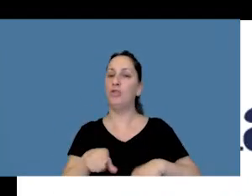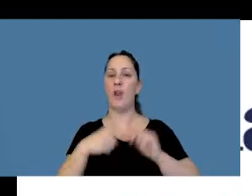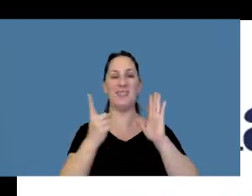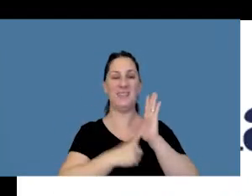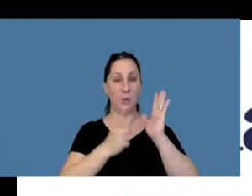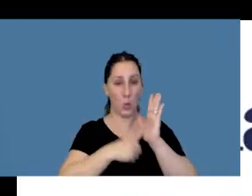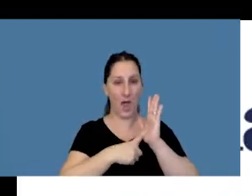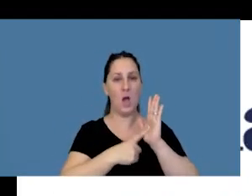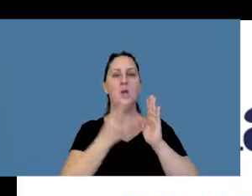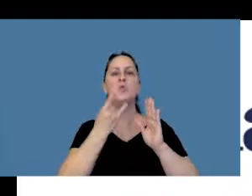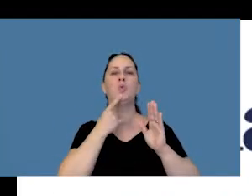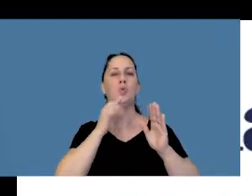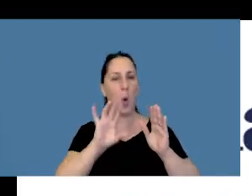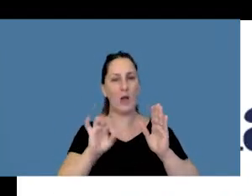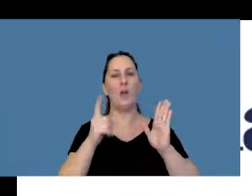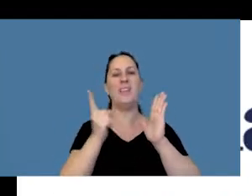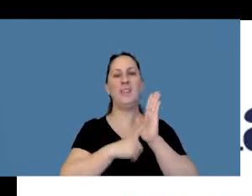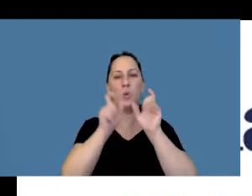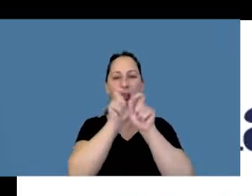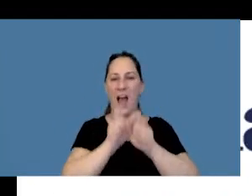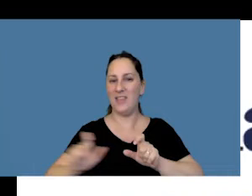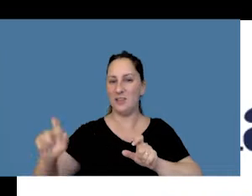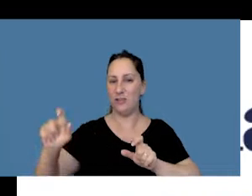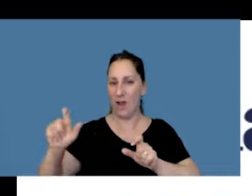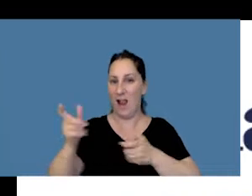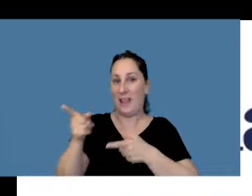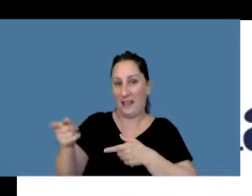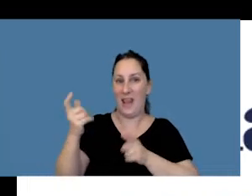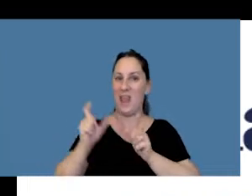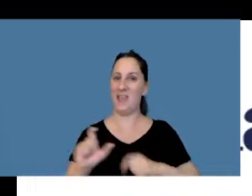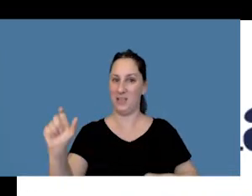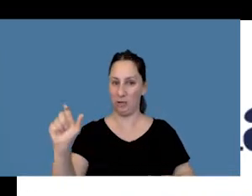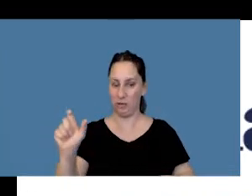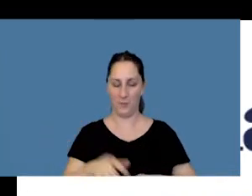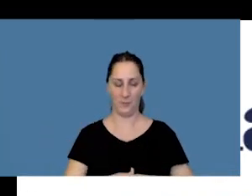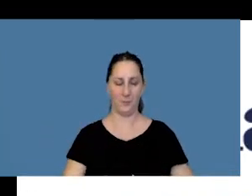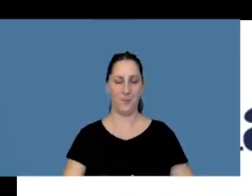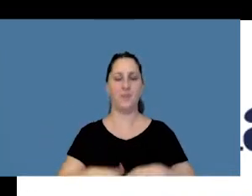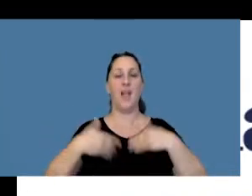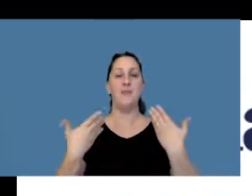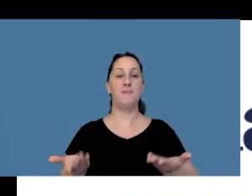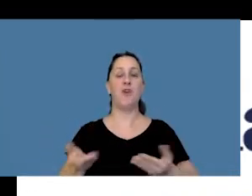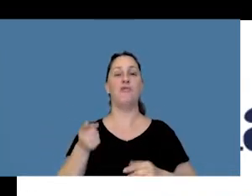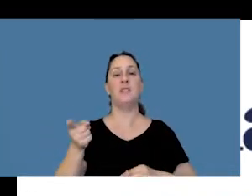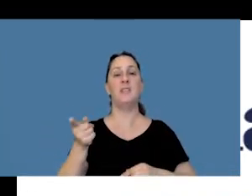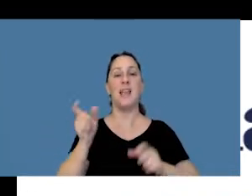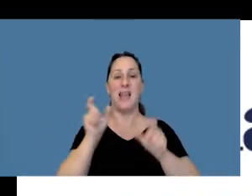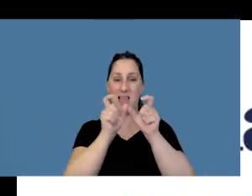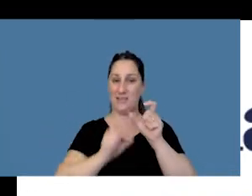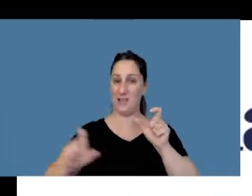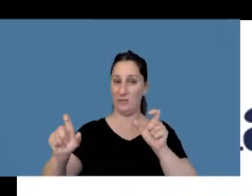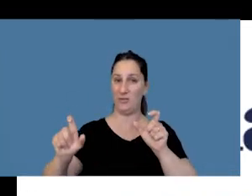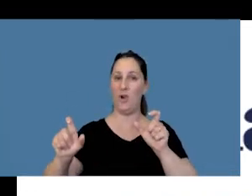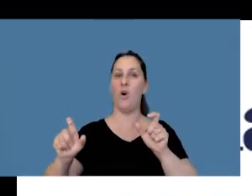usuario, titular adicional, beneficiario de la extensión. Entonces, cuando yo tengo una extensión